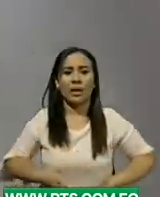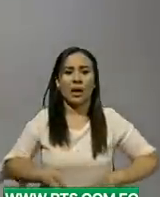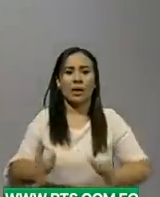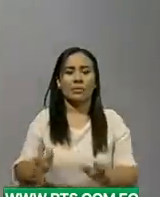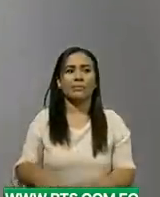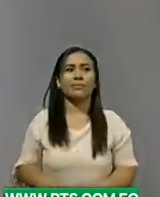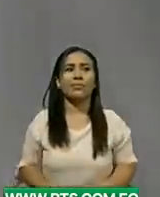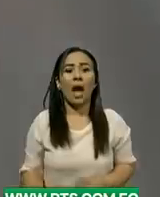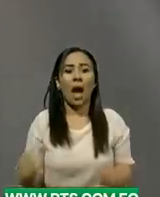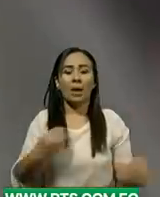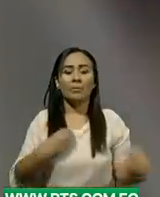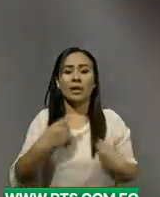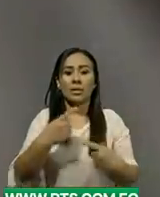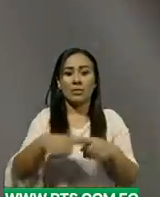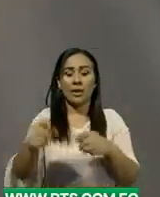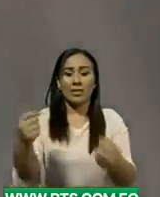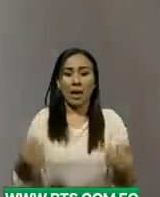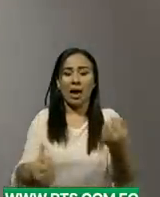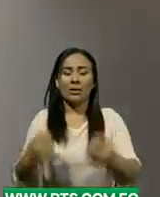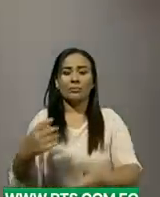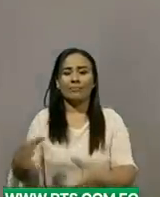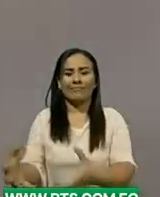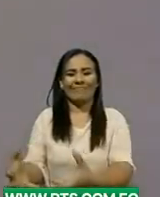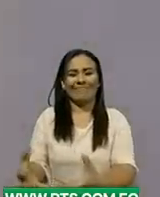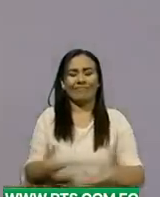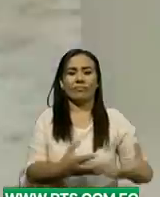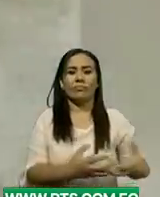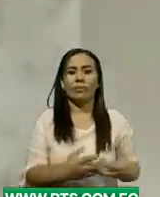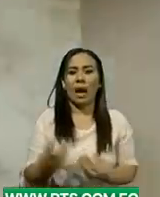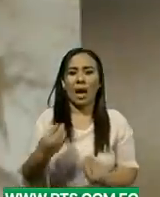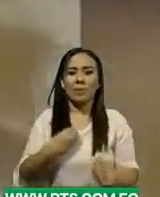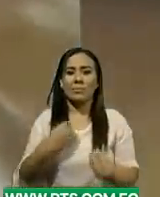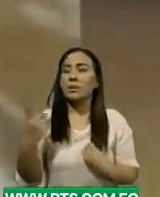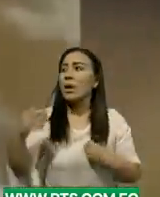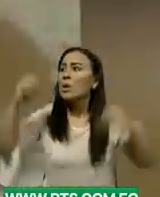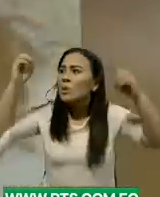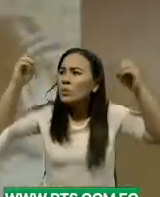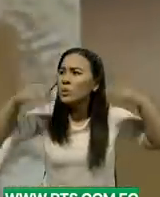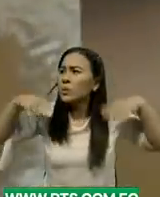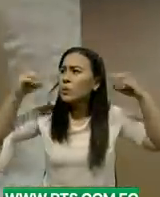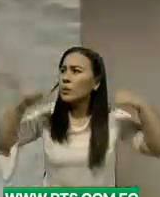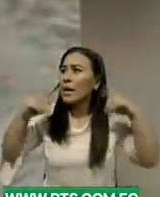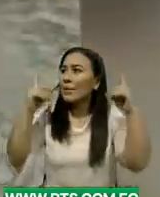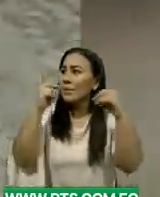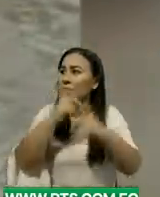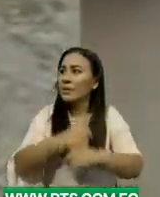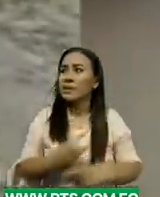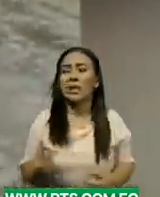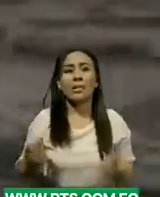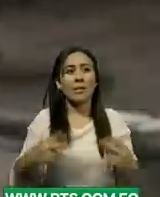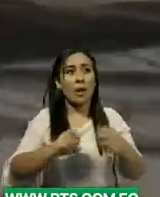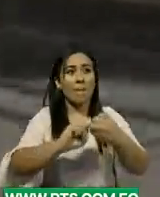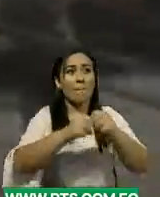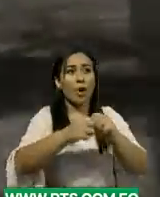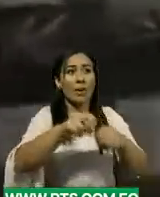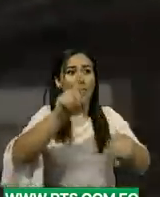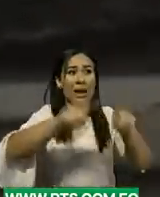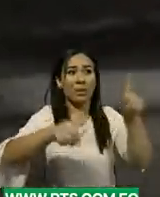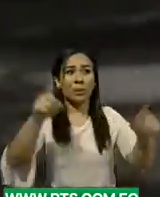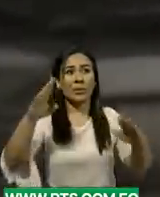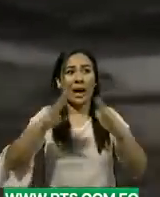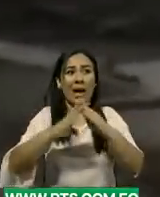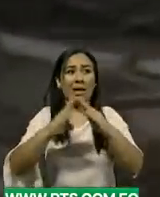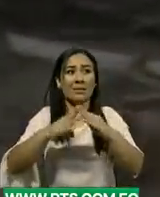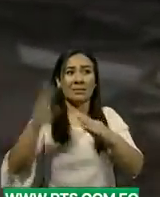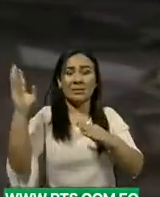Se informó que varios vehículos fueron volcados por el deslave producto de las fuertes lluvias y también hubo incidentes en algunas